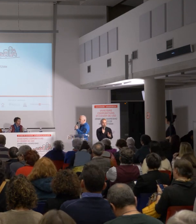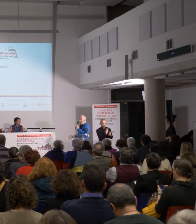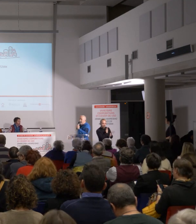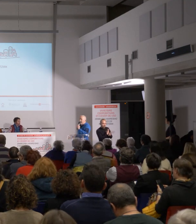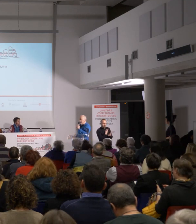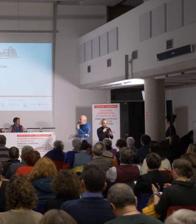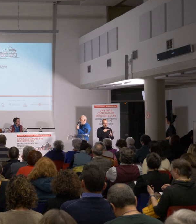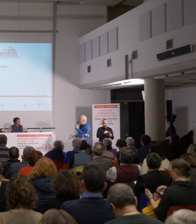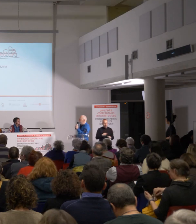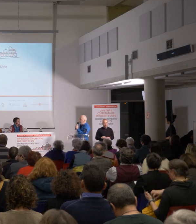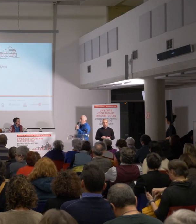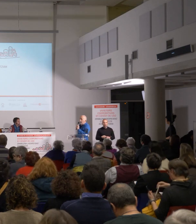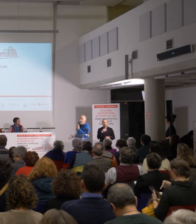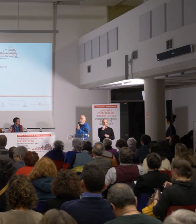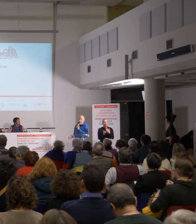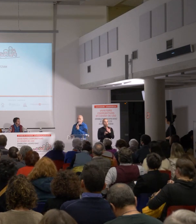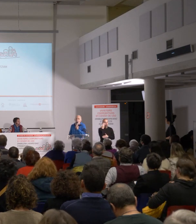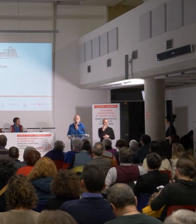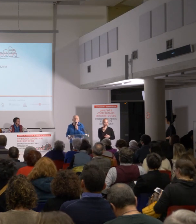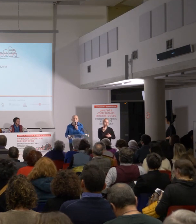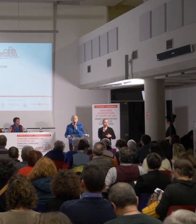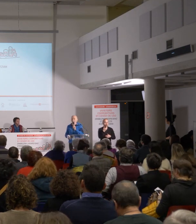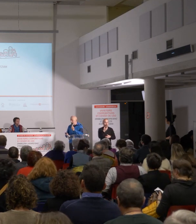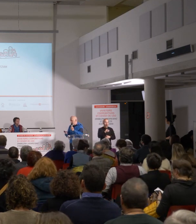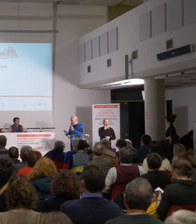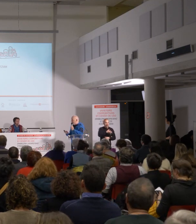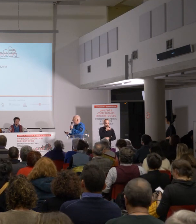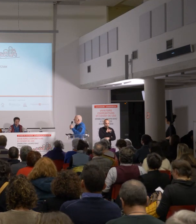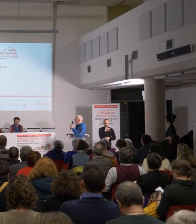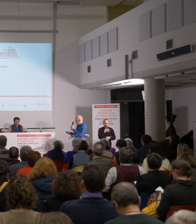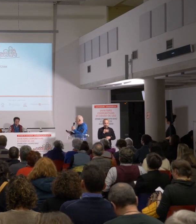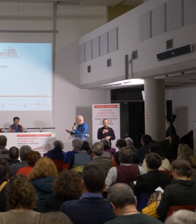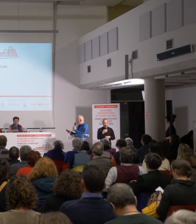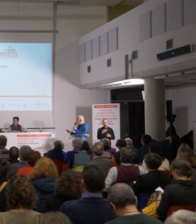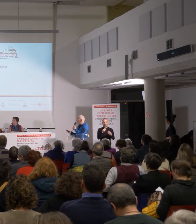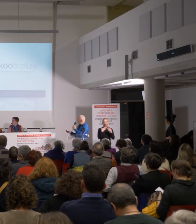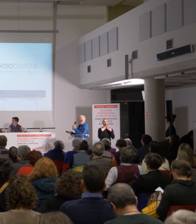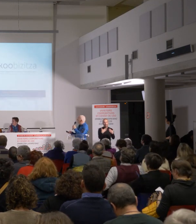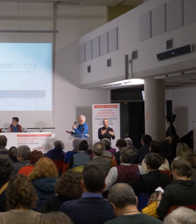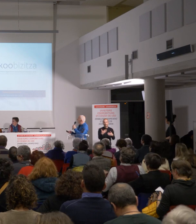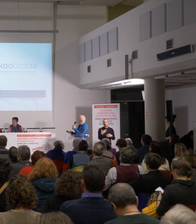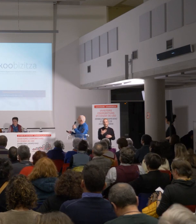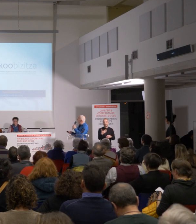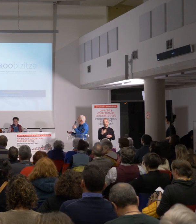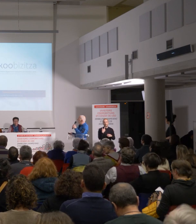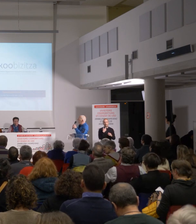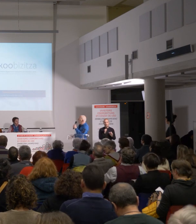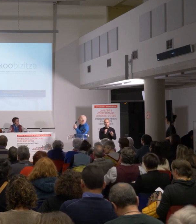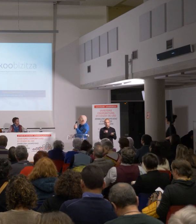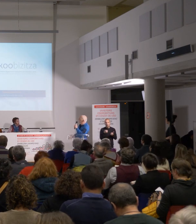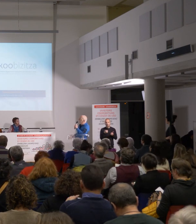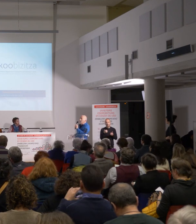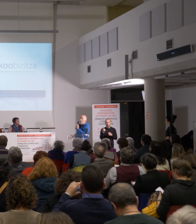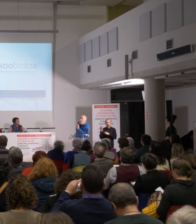Vale. Pues, arratsaldeon, muchas gracias. Y comienzo con la